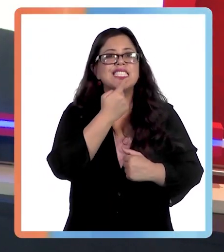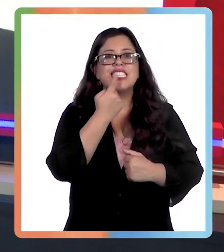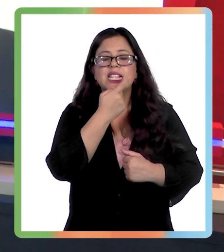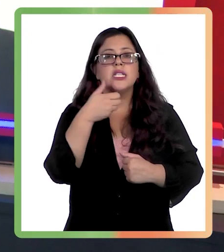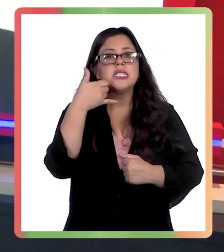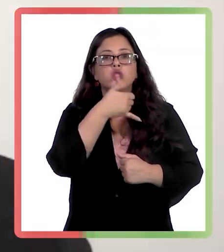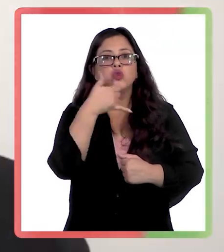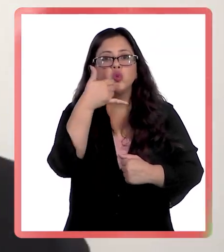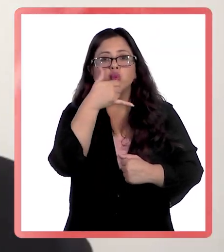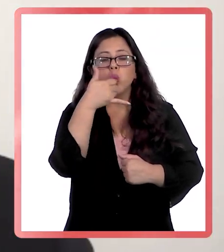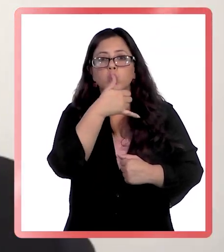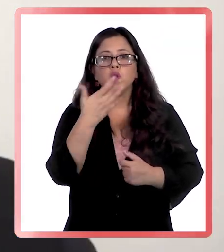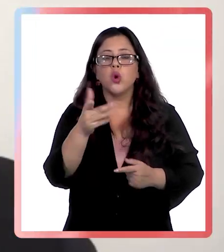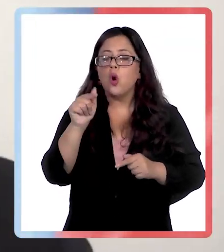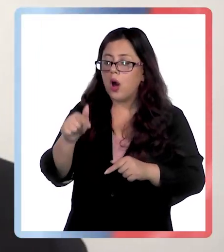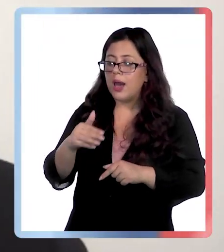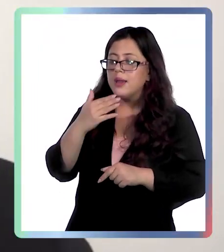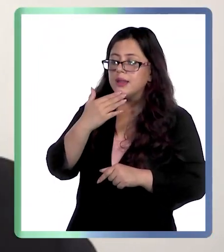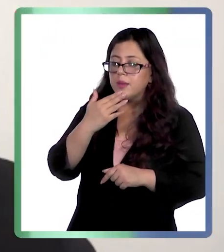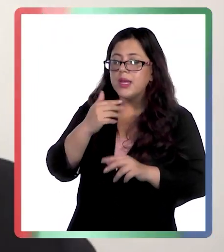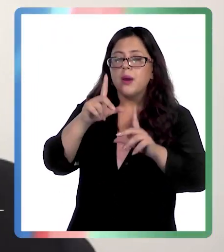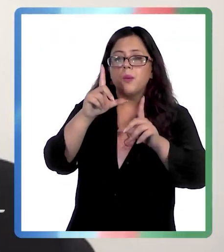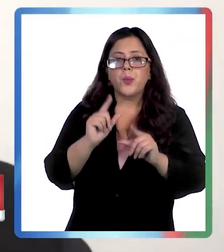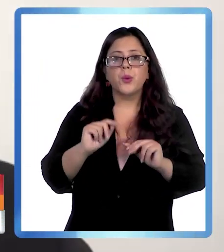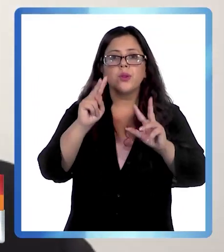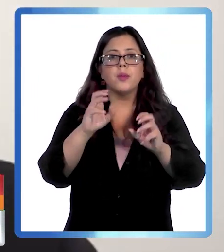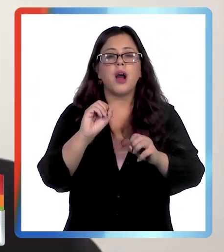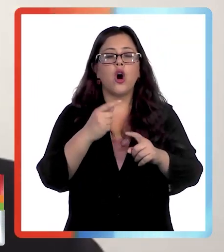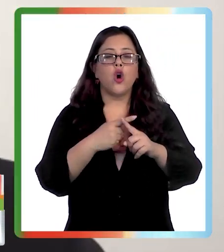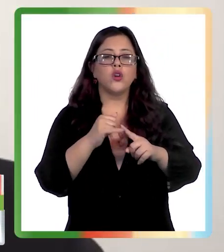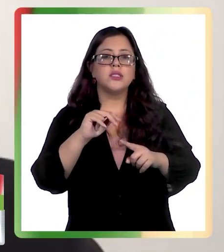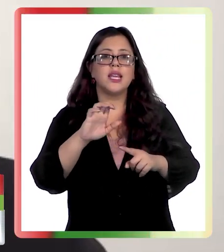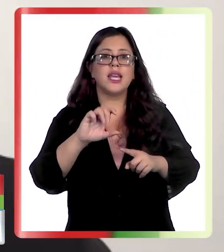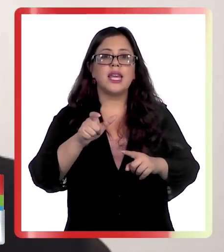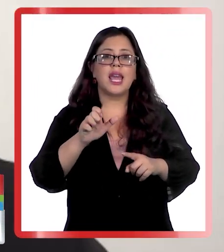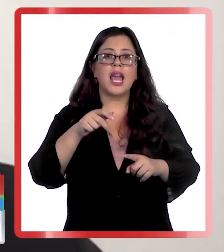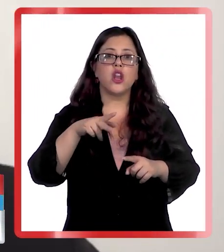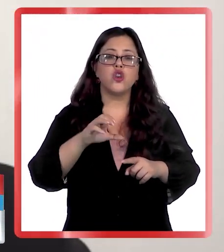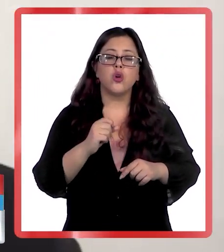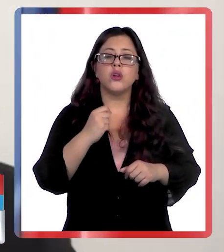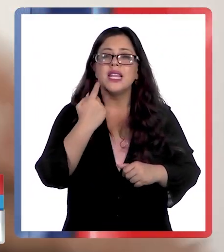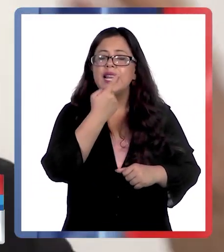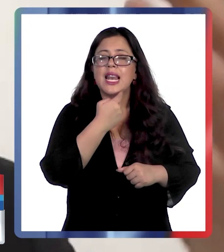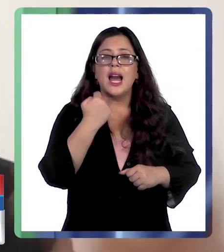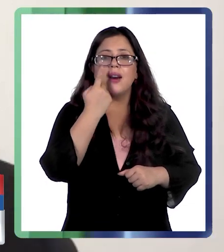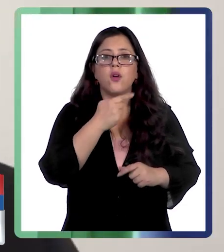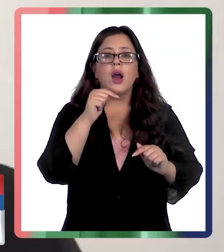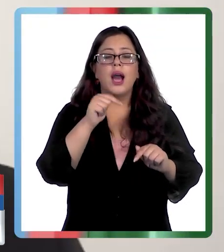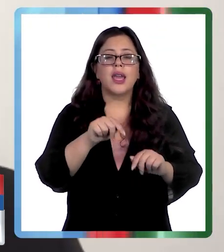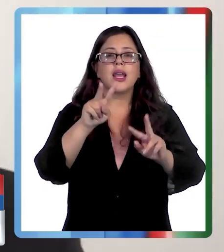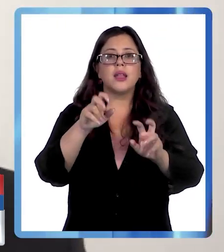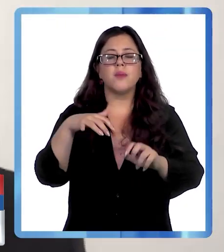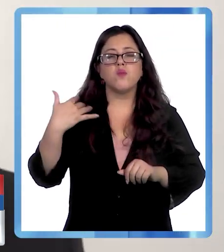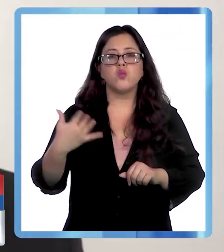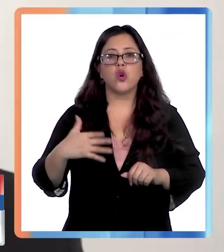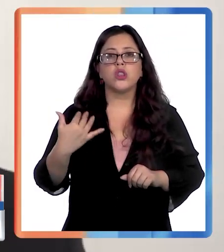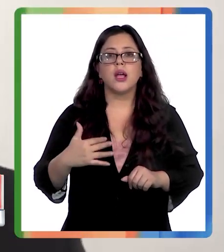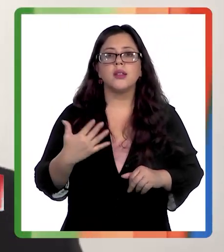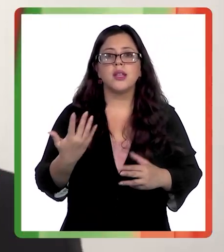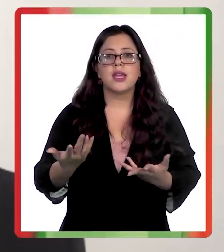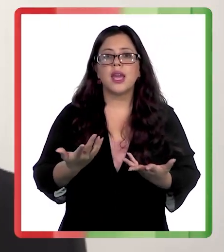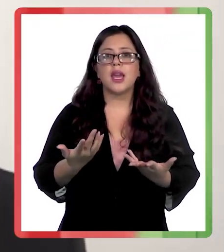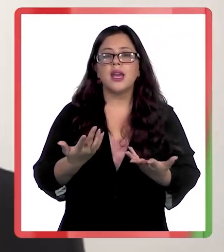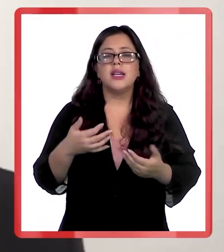los dientes como también disminuye la presión parcial de oxígeno de la boca aumenta la prevalencia